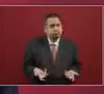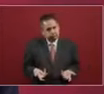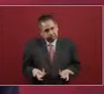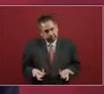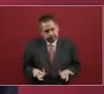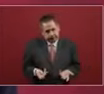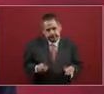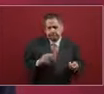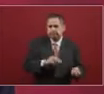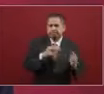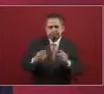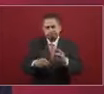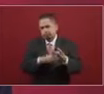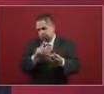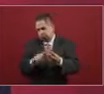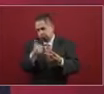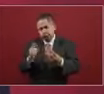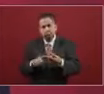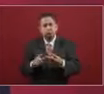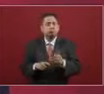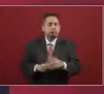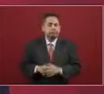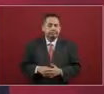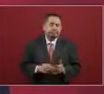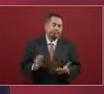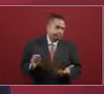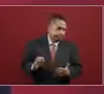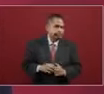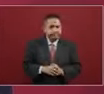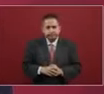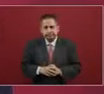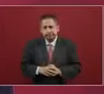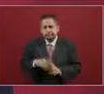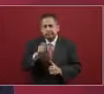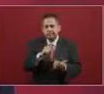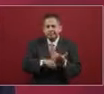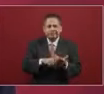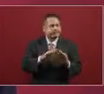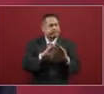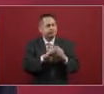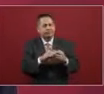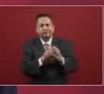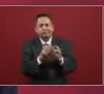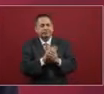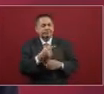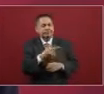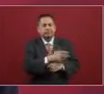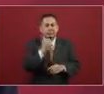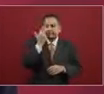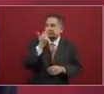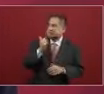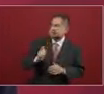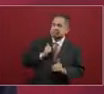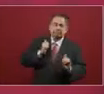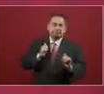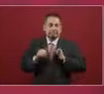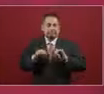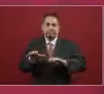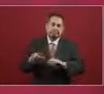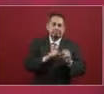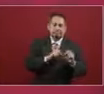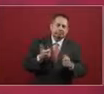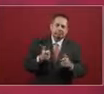En otros casos, pues sí, es la forma de sacar